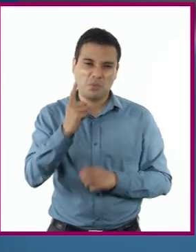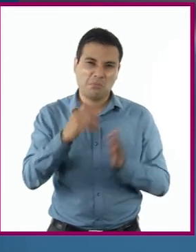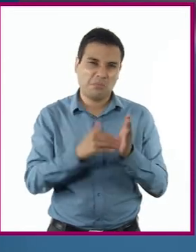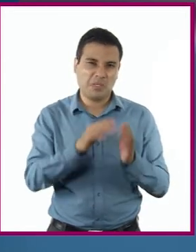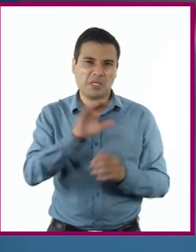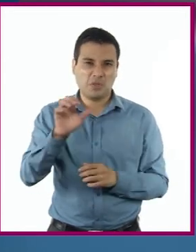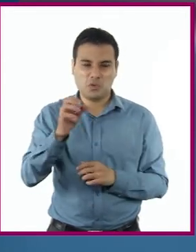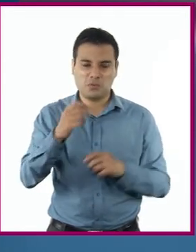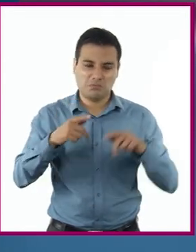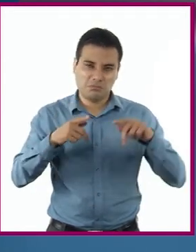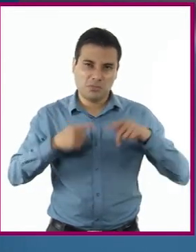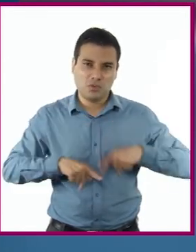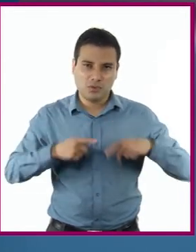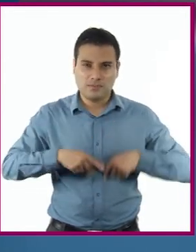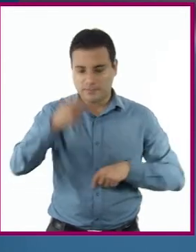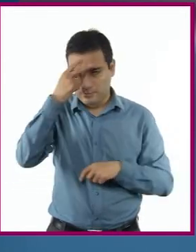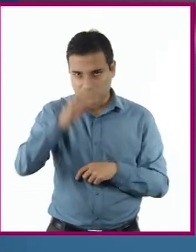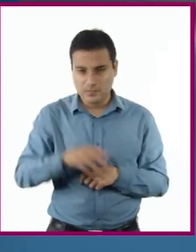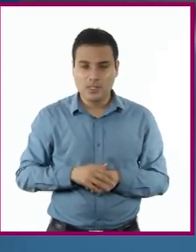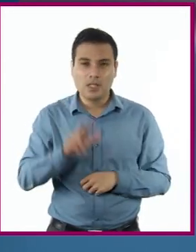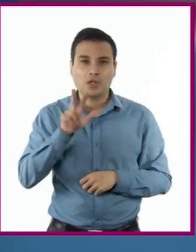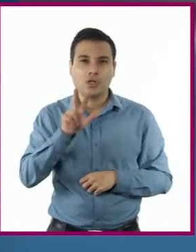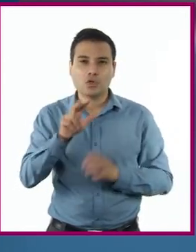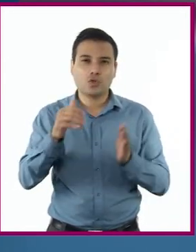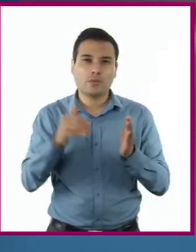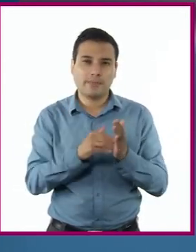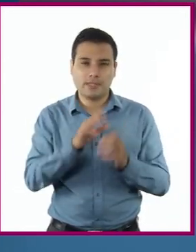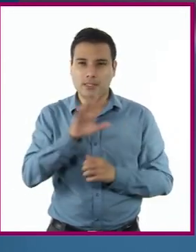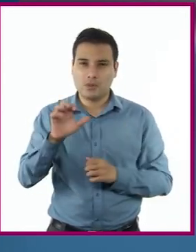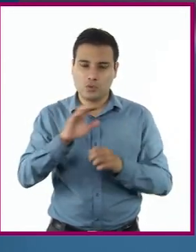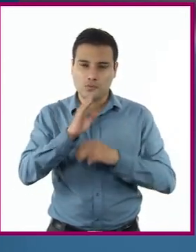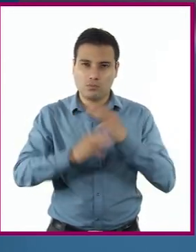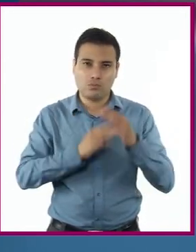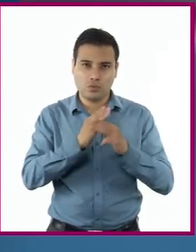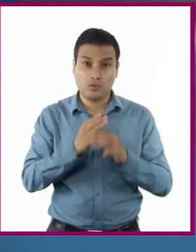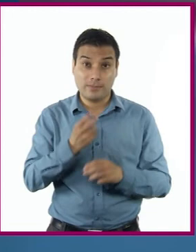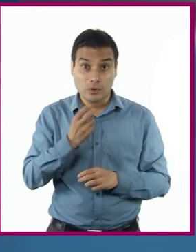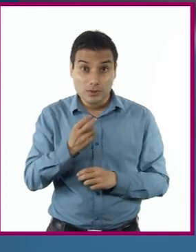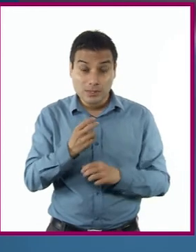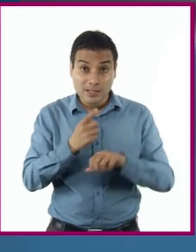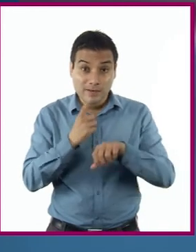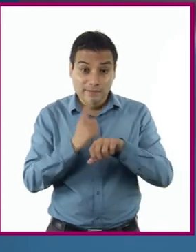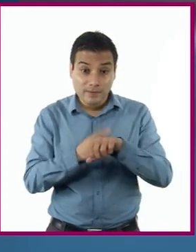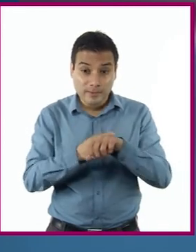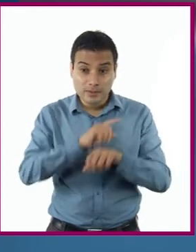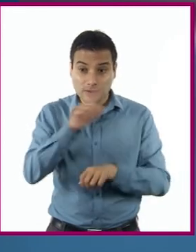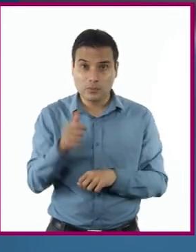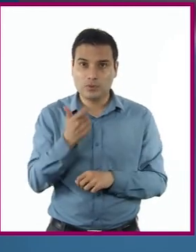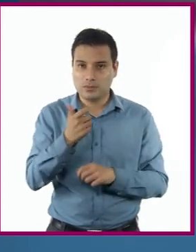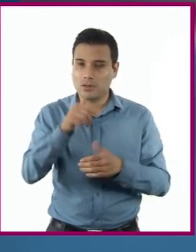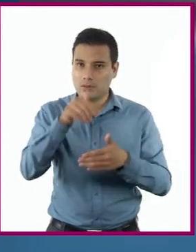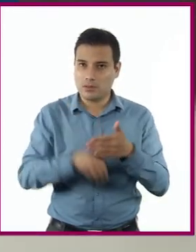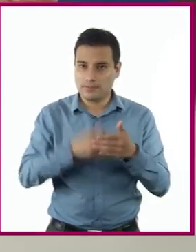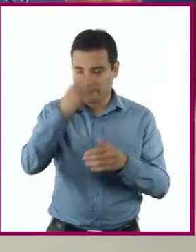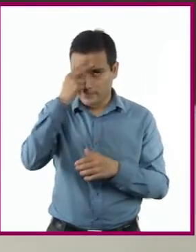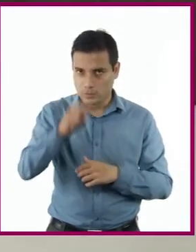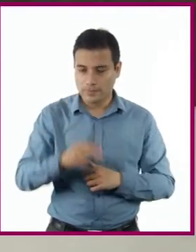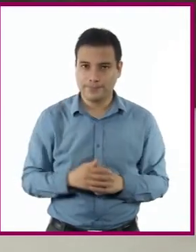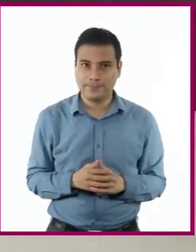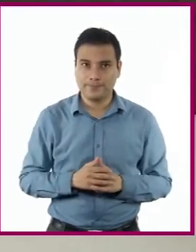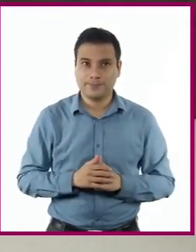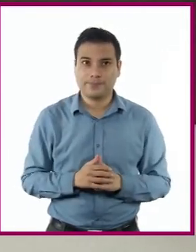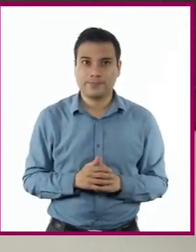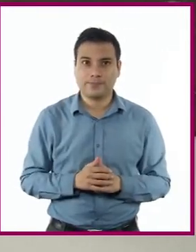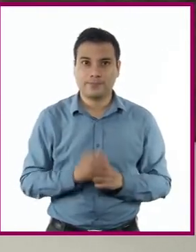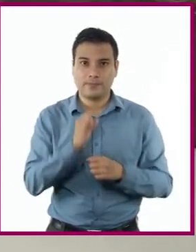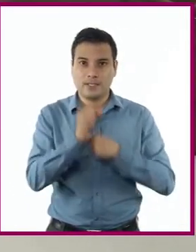casos en México y 18.500 en el mundo, la epidemia provocó una caída en la economía mexicana.